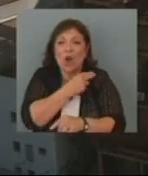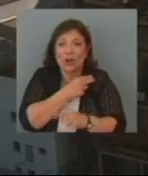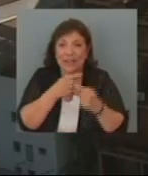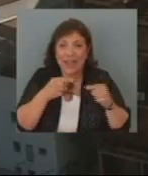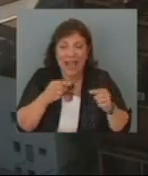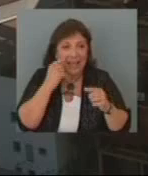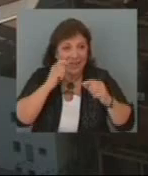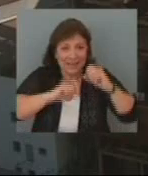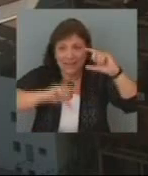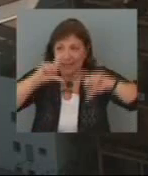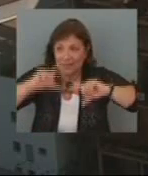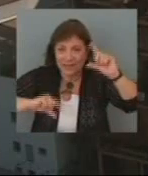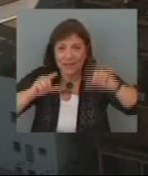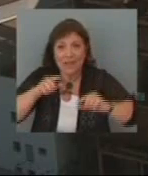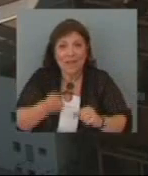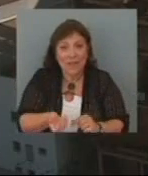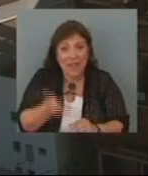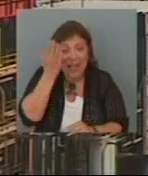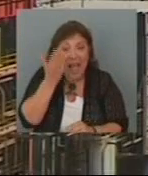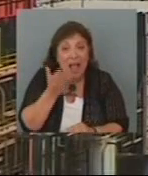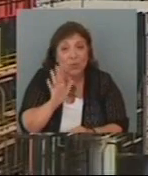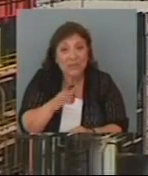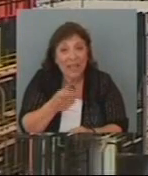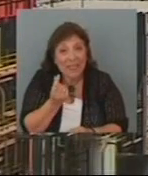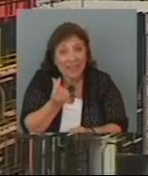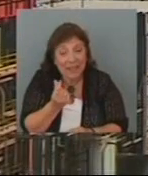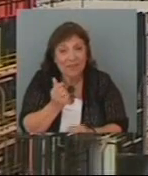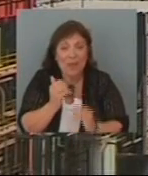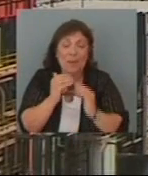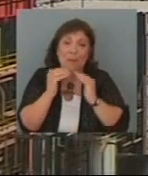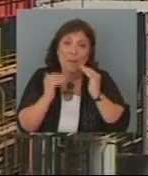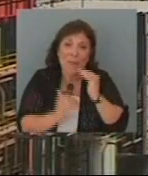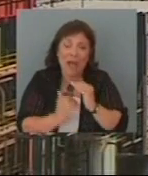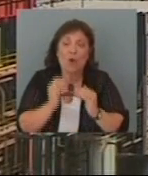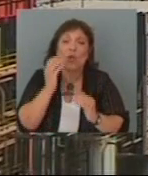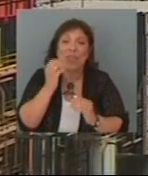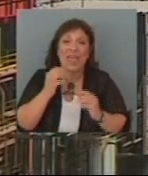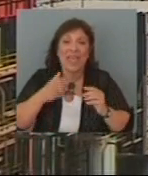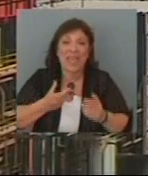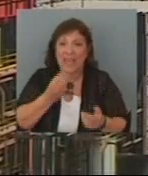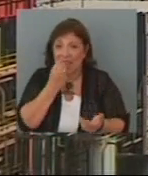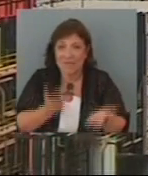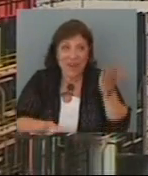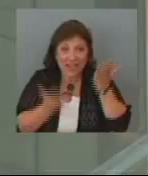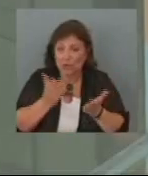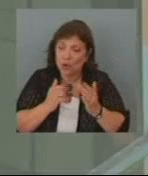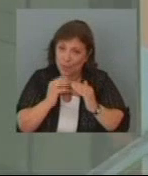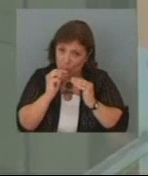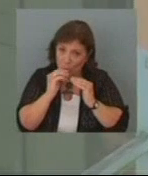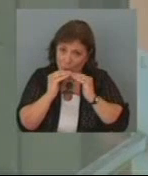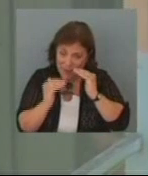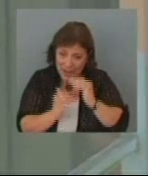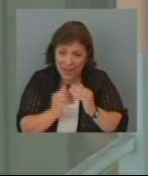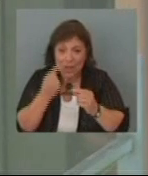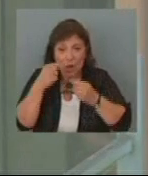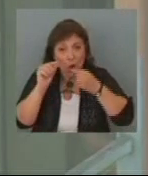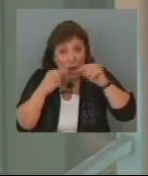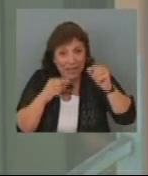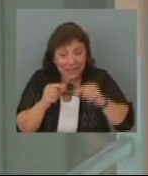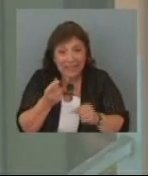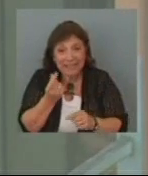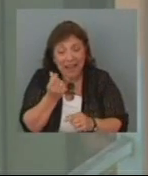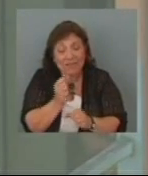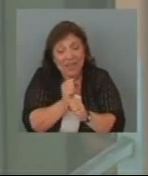del organismo es que los ajustes tarifarios sean por debajo de la inflación. En esta oportunidad, la corrección de tarifas